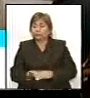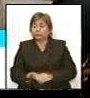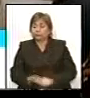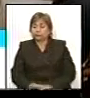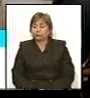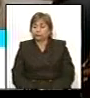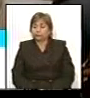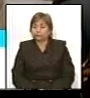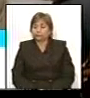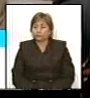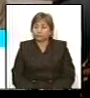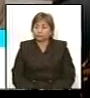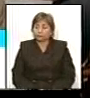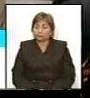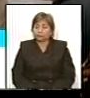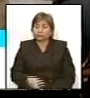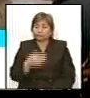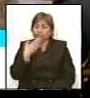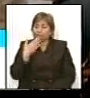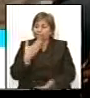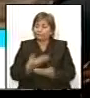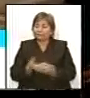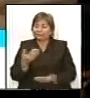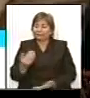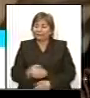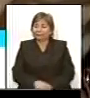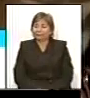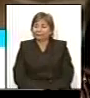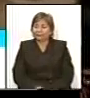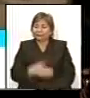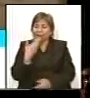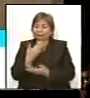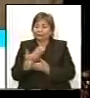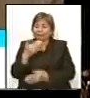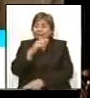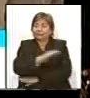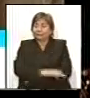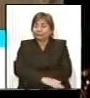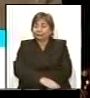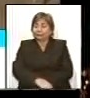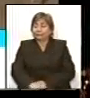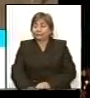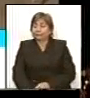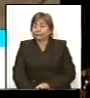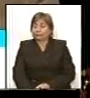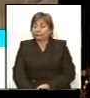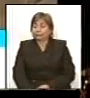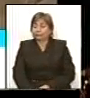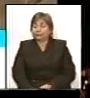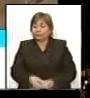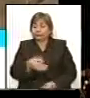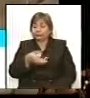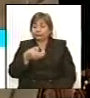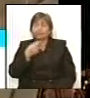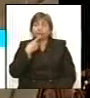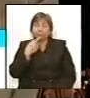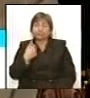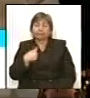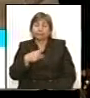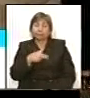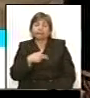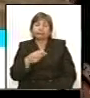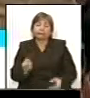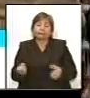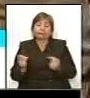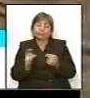Gracias, Carmen. Elba, encantada. Buenas tardes a todos. Bueno, sí, en realidad nosotros también nos